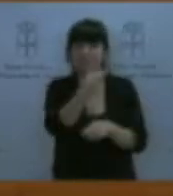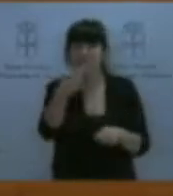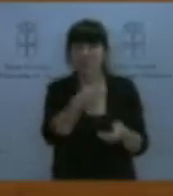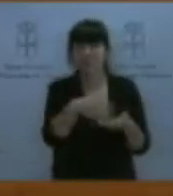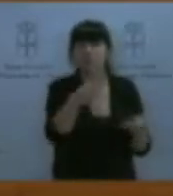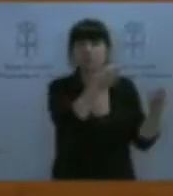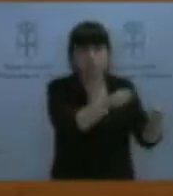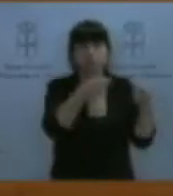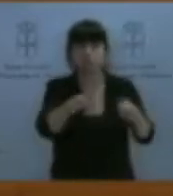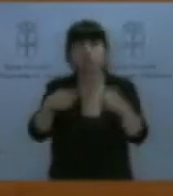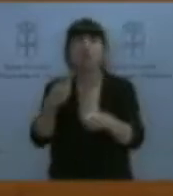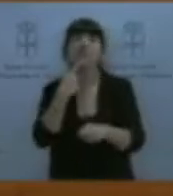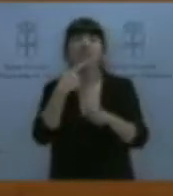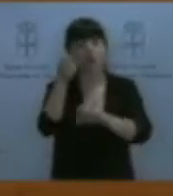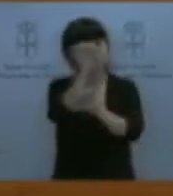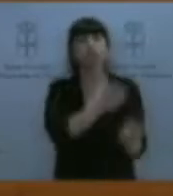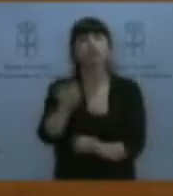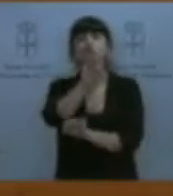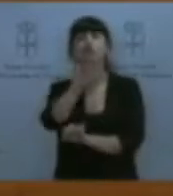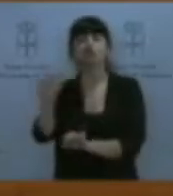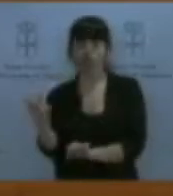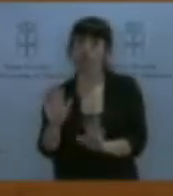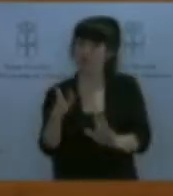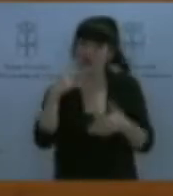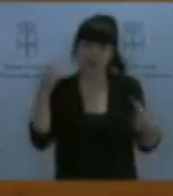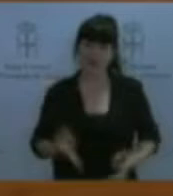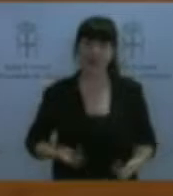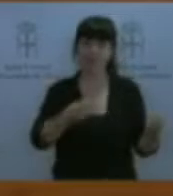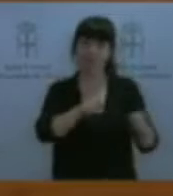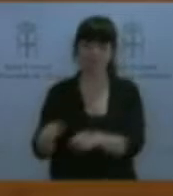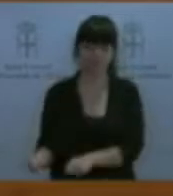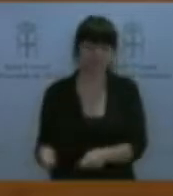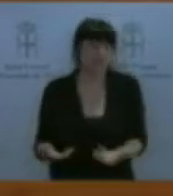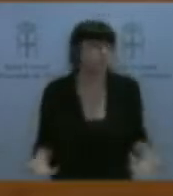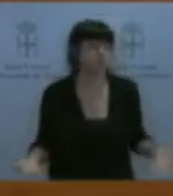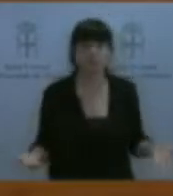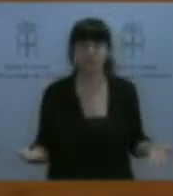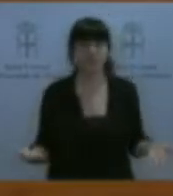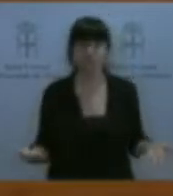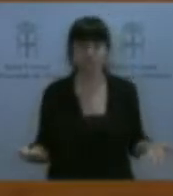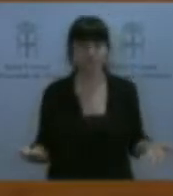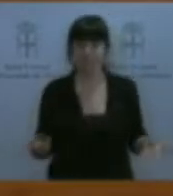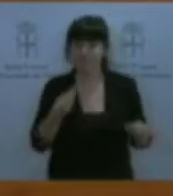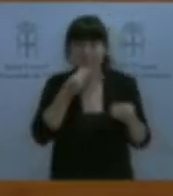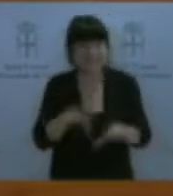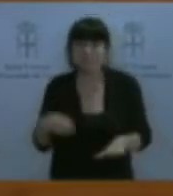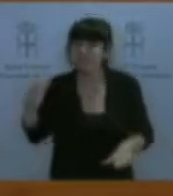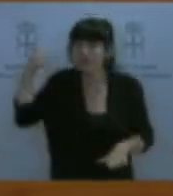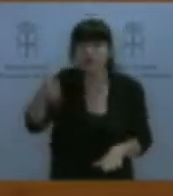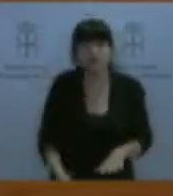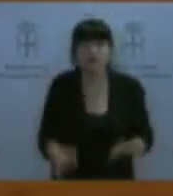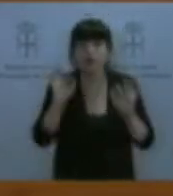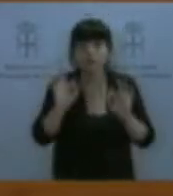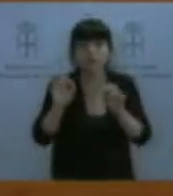esta una historia que, por mucho que se intente distorsionar, se ha grabado en la memoria de las comunidades.